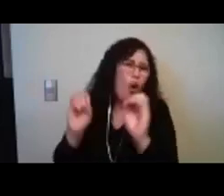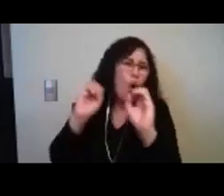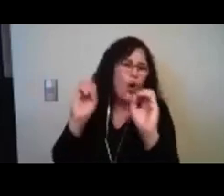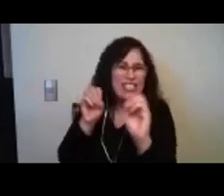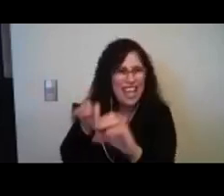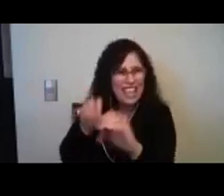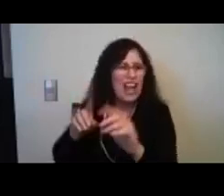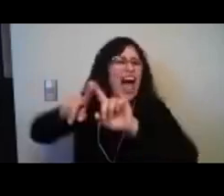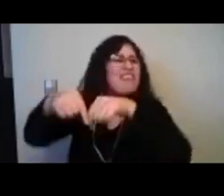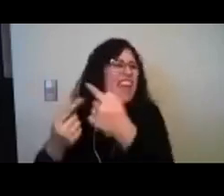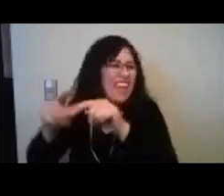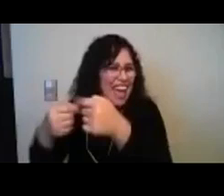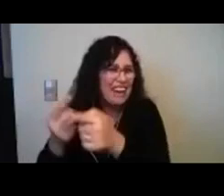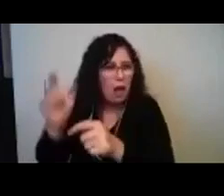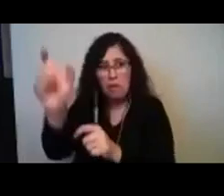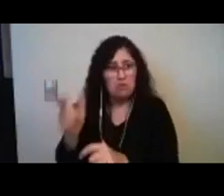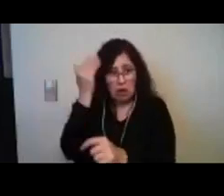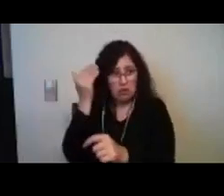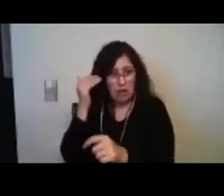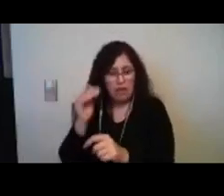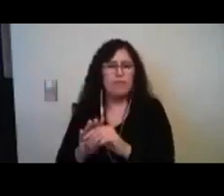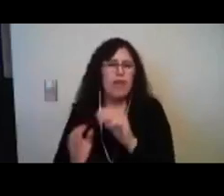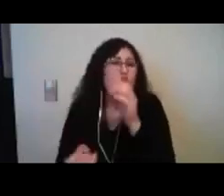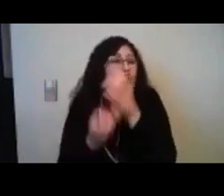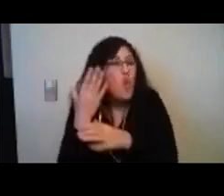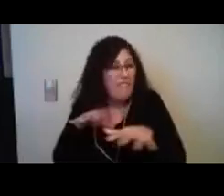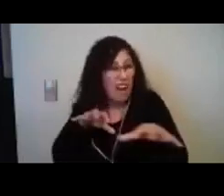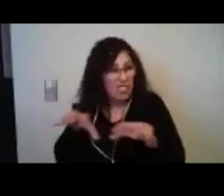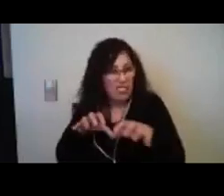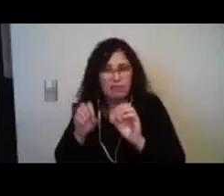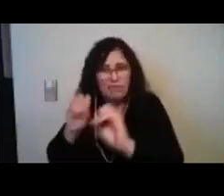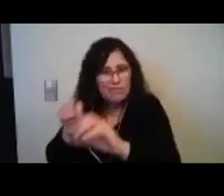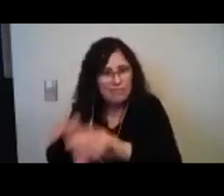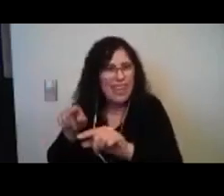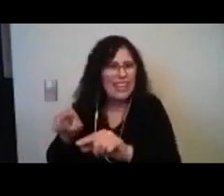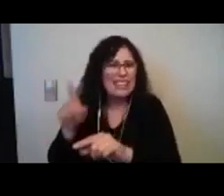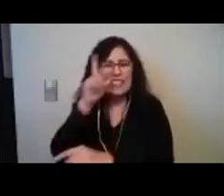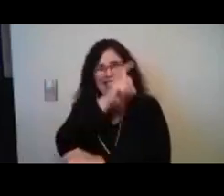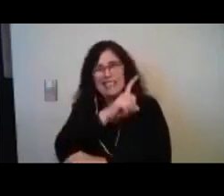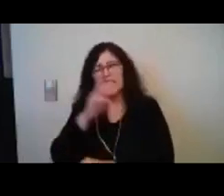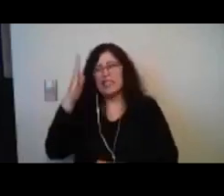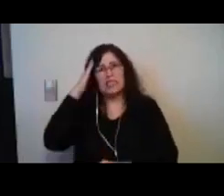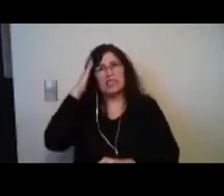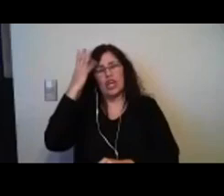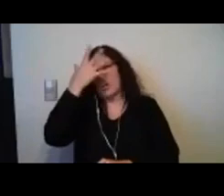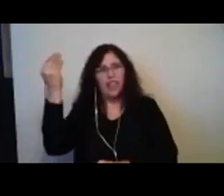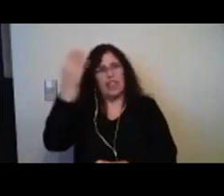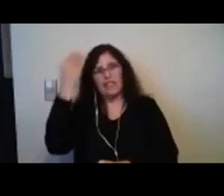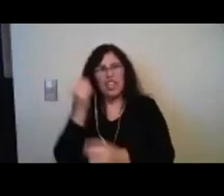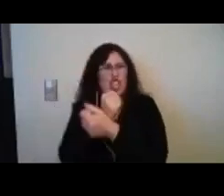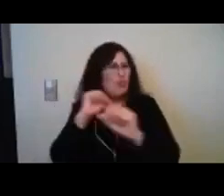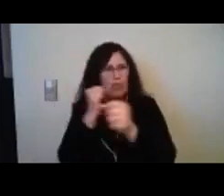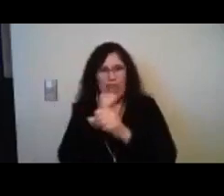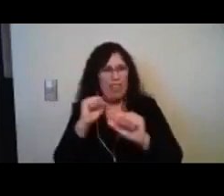a tejer, no sé, va a ser muy difícil. Cualquier cosa nueva que tenga que ver con movimiento, le va a costar mucho